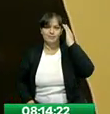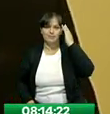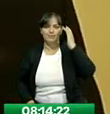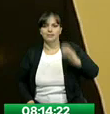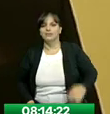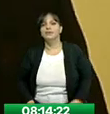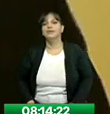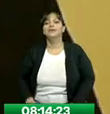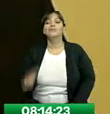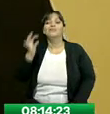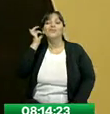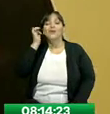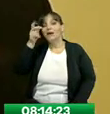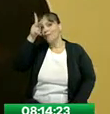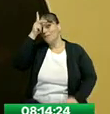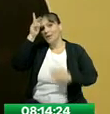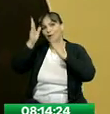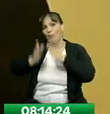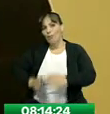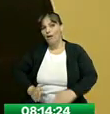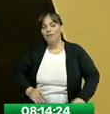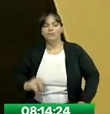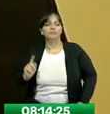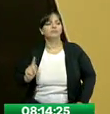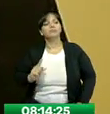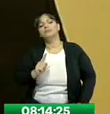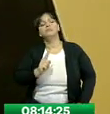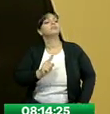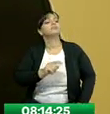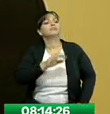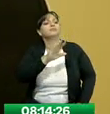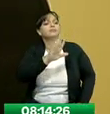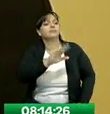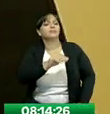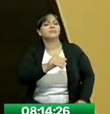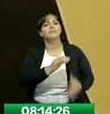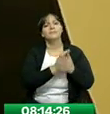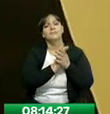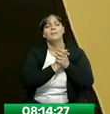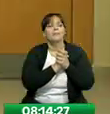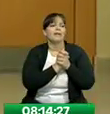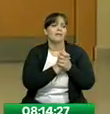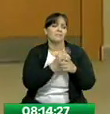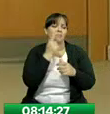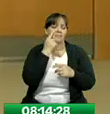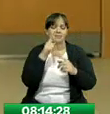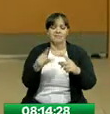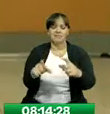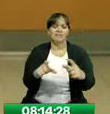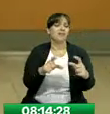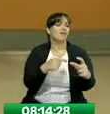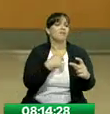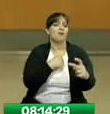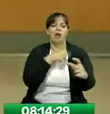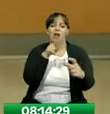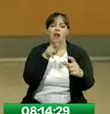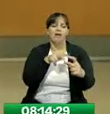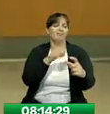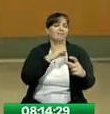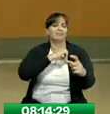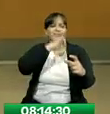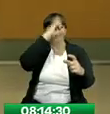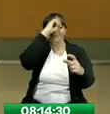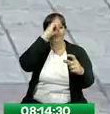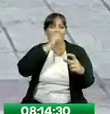o se encontraban solas eran abordadas por una mujer que era miembro de la de esta banda delincuencial la misma que se acercaba con